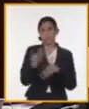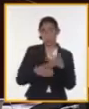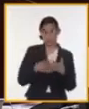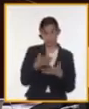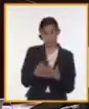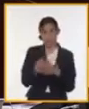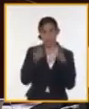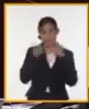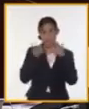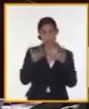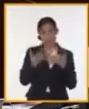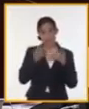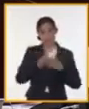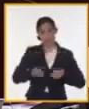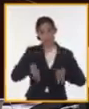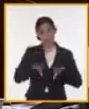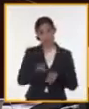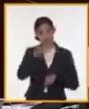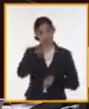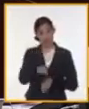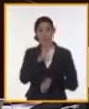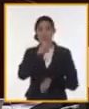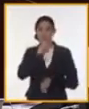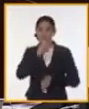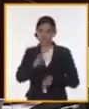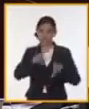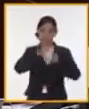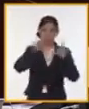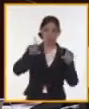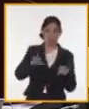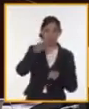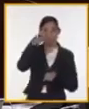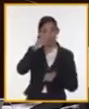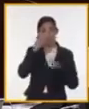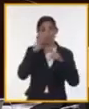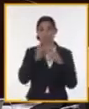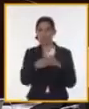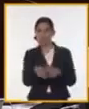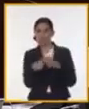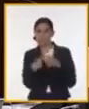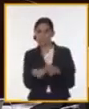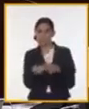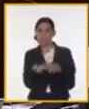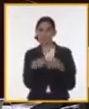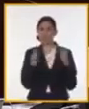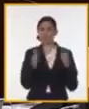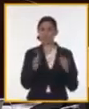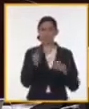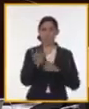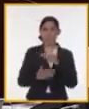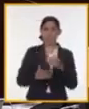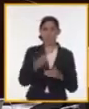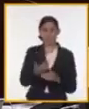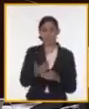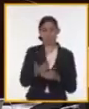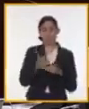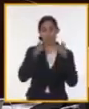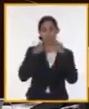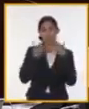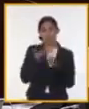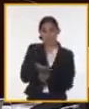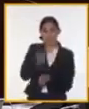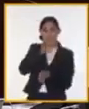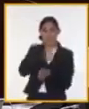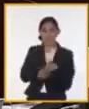en las condiciones que enfrentamos hoy, no pueden resolverse en el tema de este sector sin mirar hacia